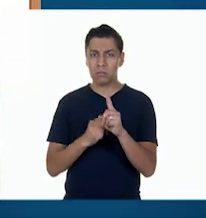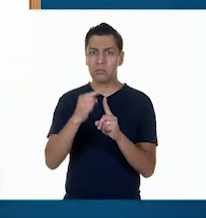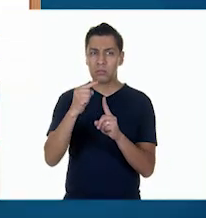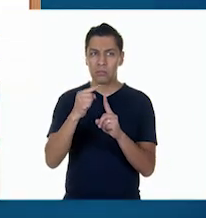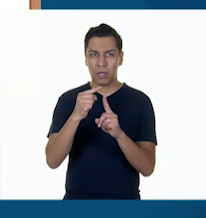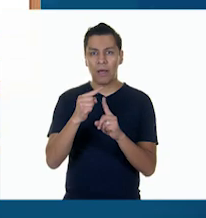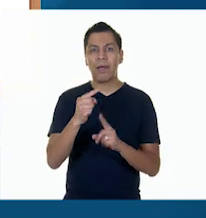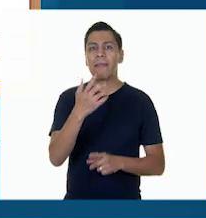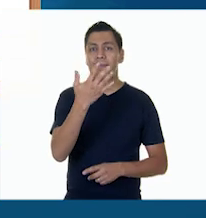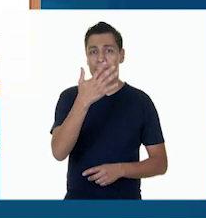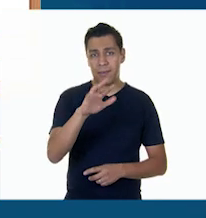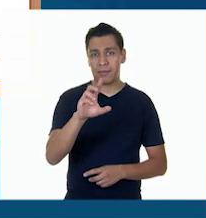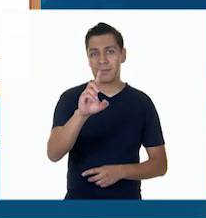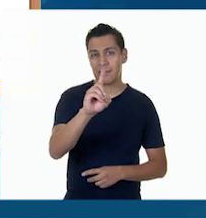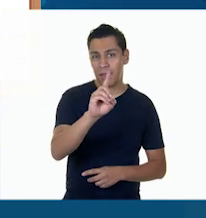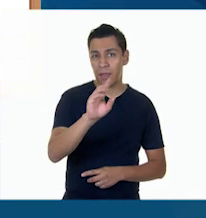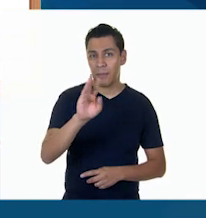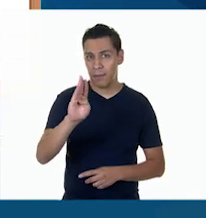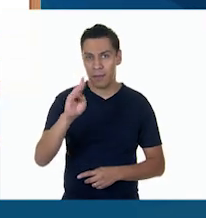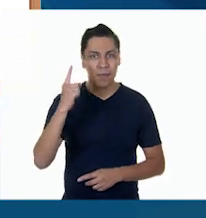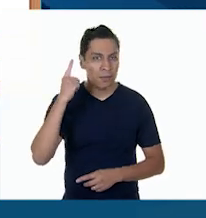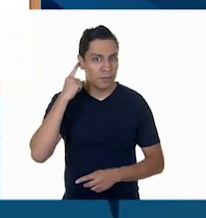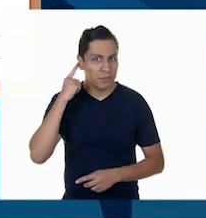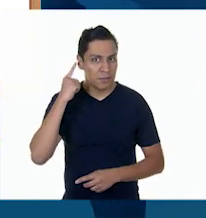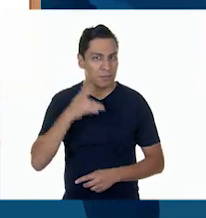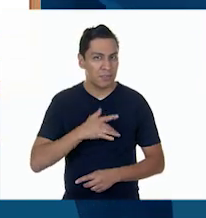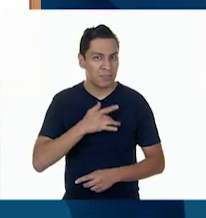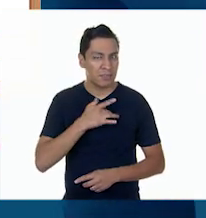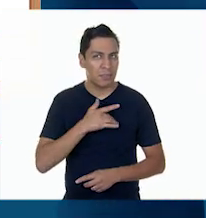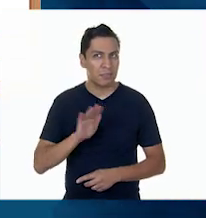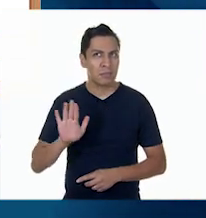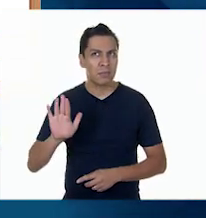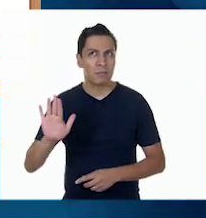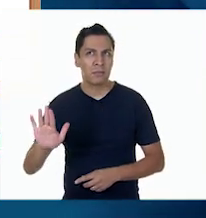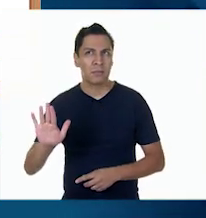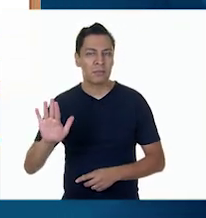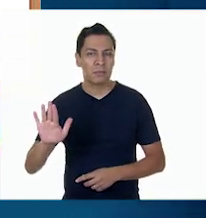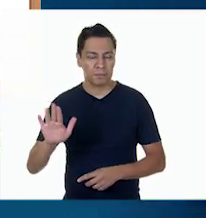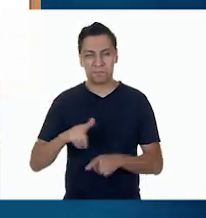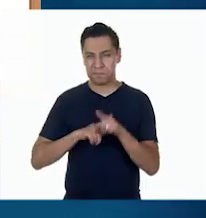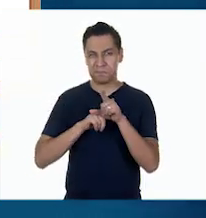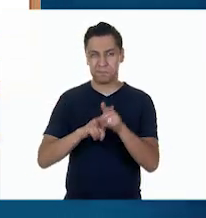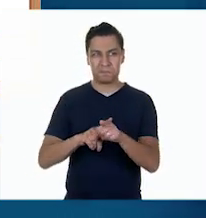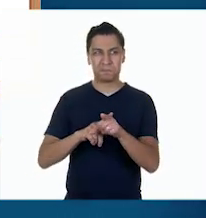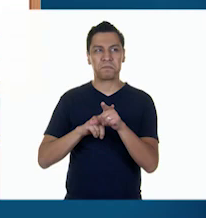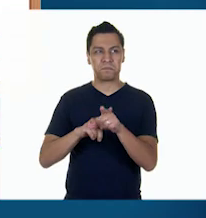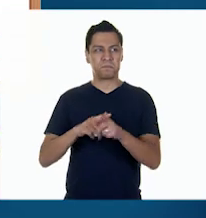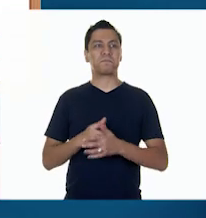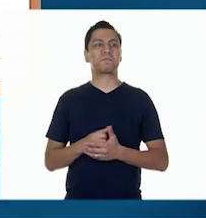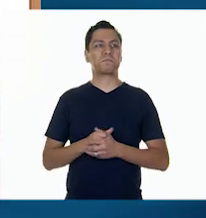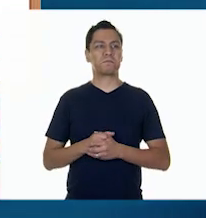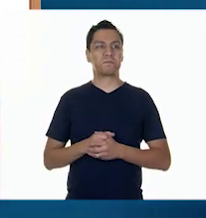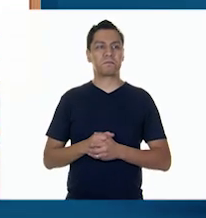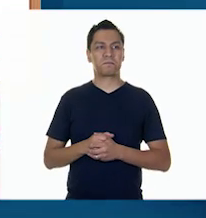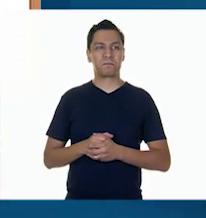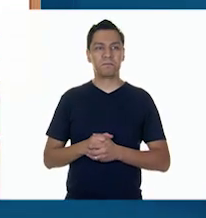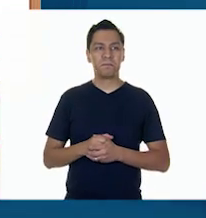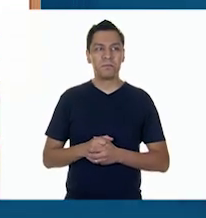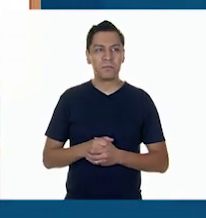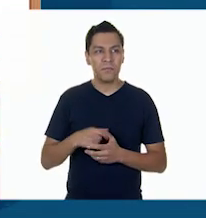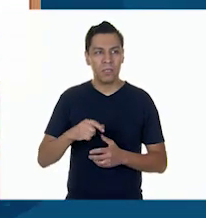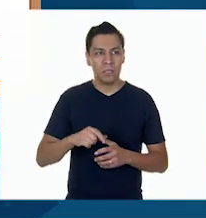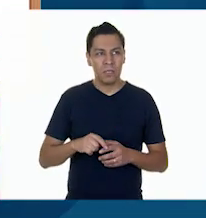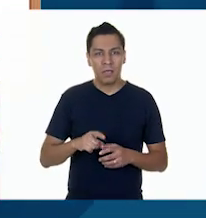¡Wow! ¡Se escucha bajito! ¡Sigamos, maestra! Muy bien, Ale. El